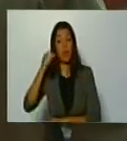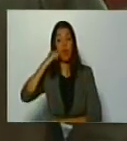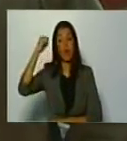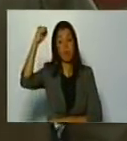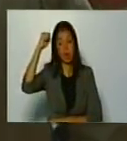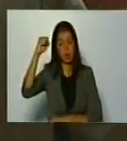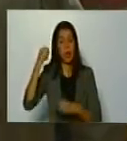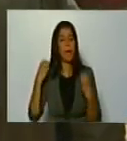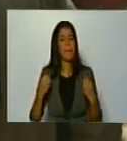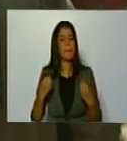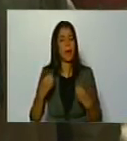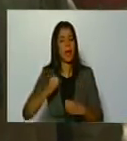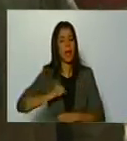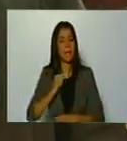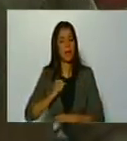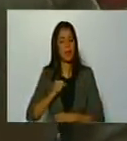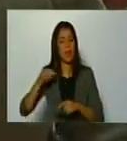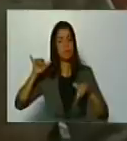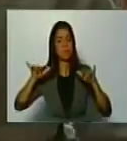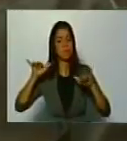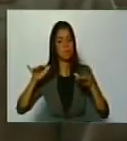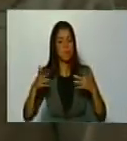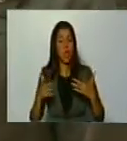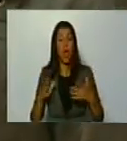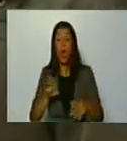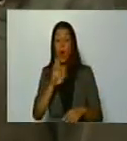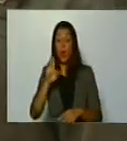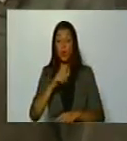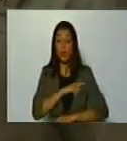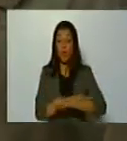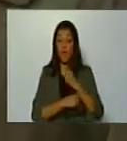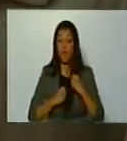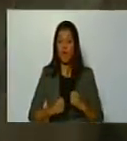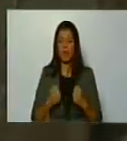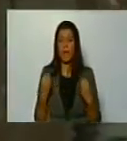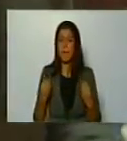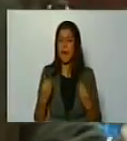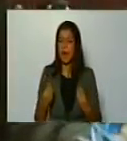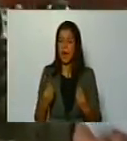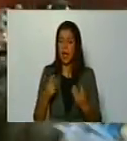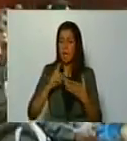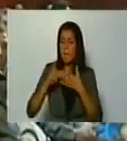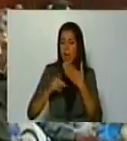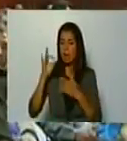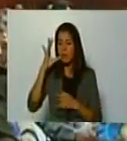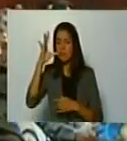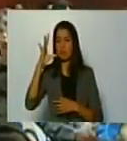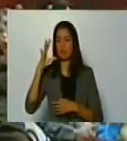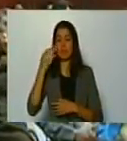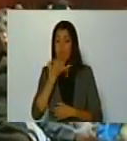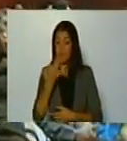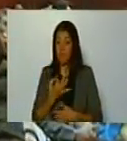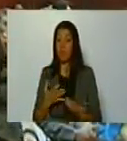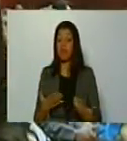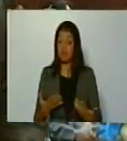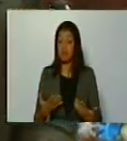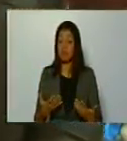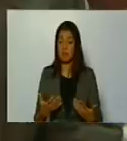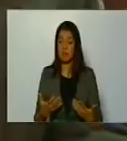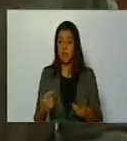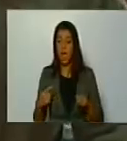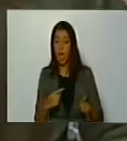¿Para qué? ¿Para qué utilizan la fuerza que han tenido para conspirar? ¿O es verdad o es mentira que